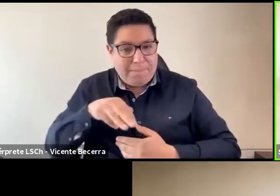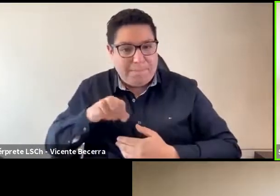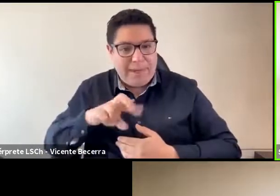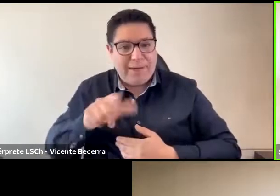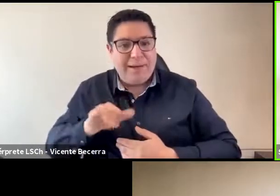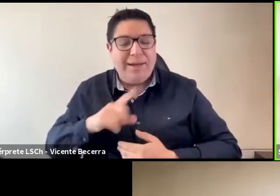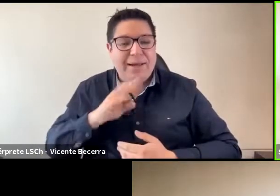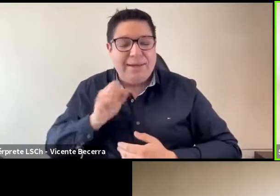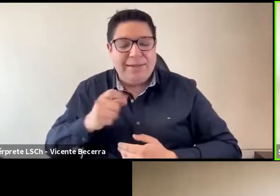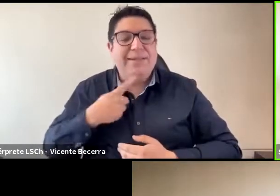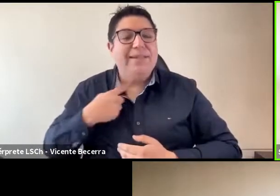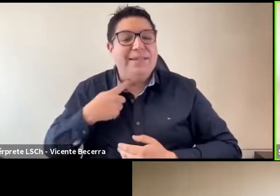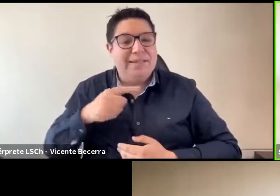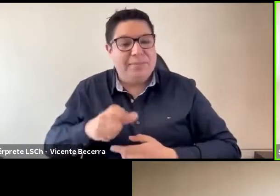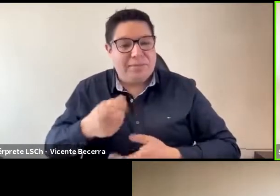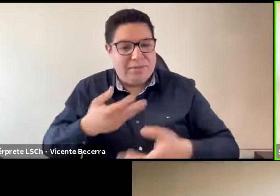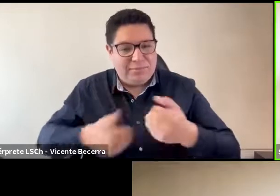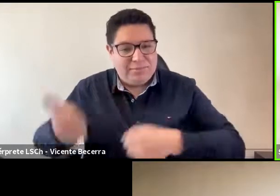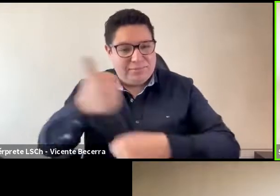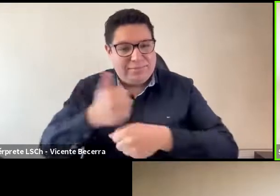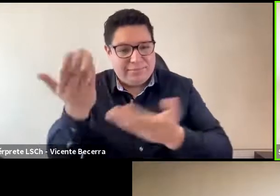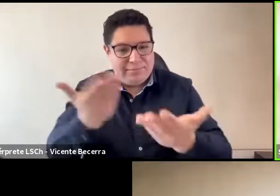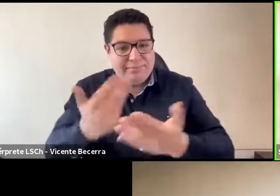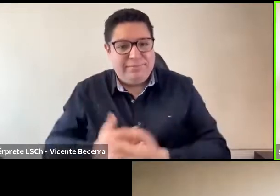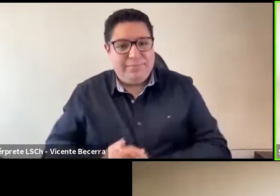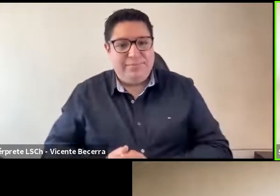oír te te la palabra